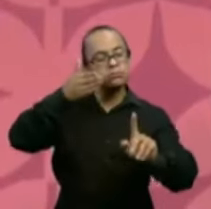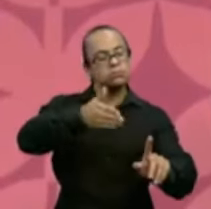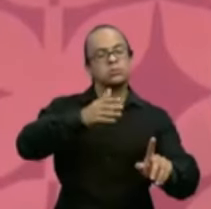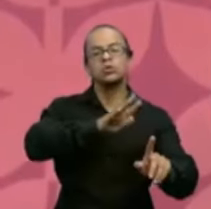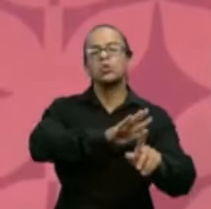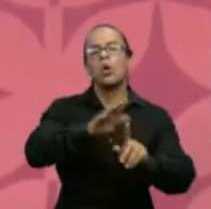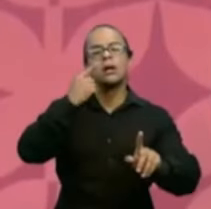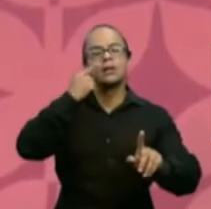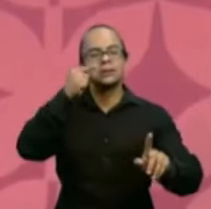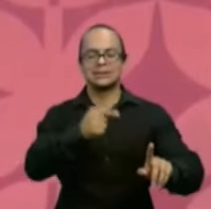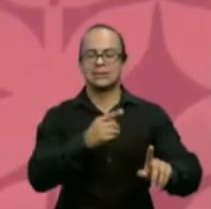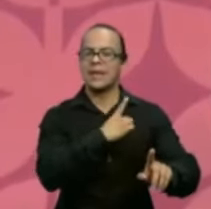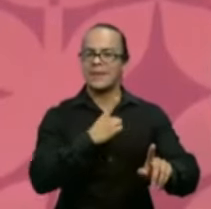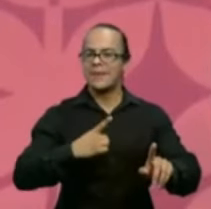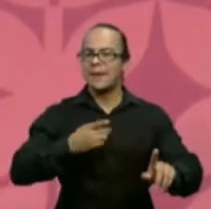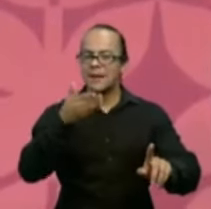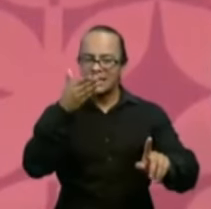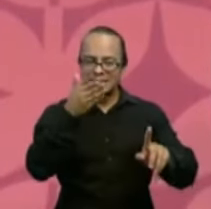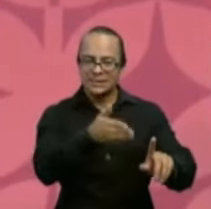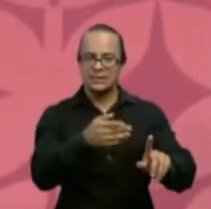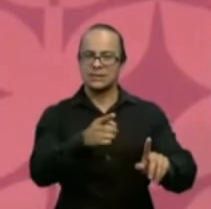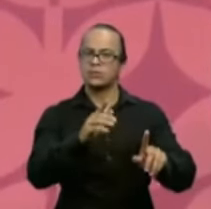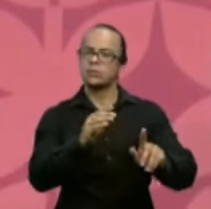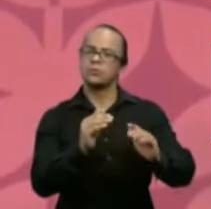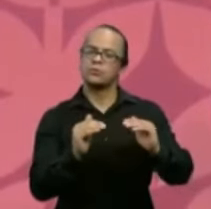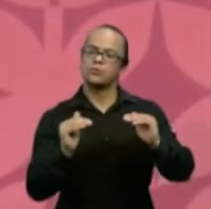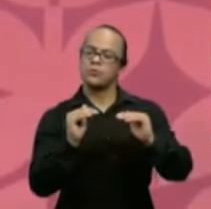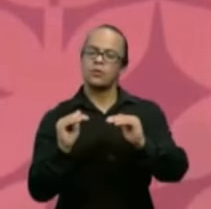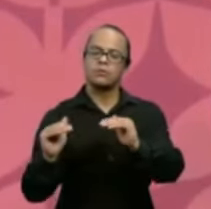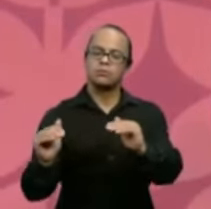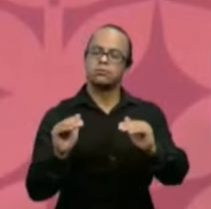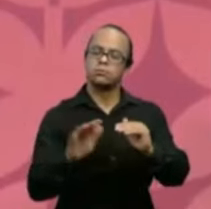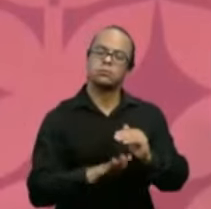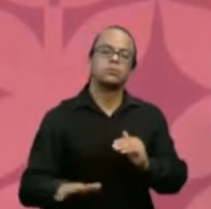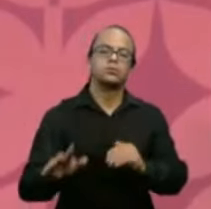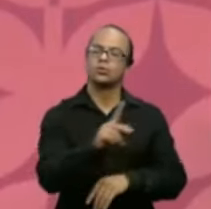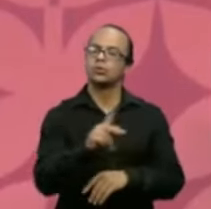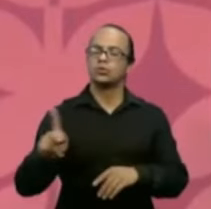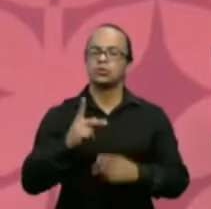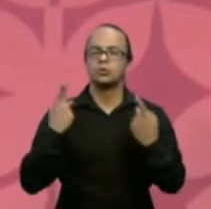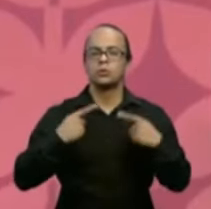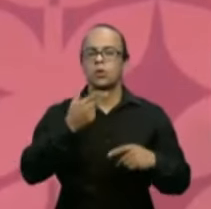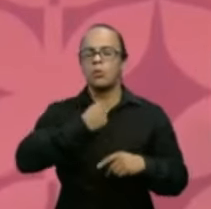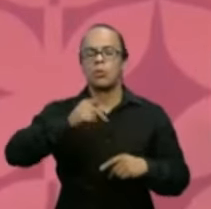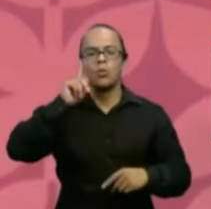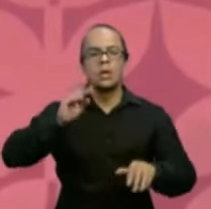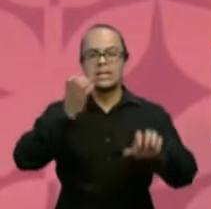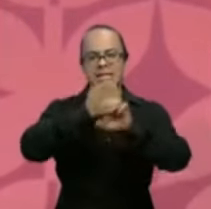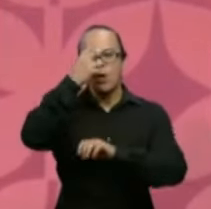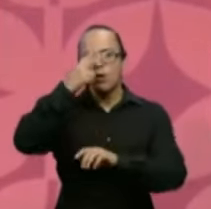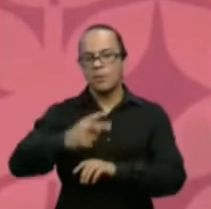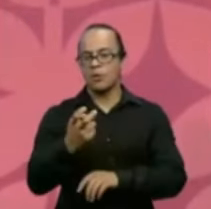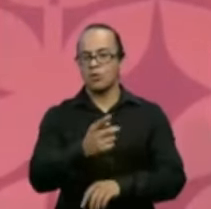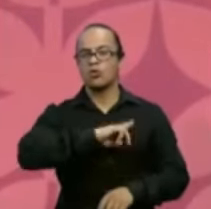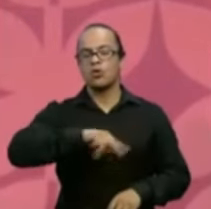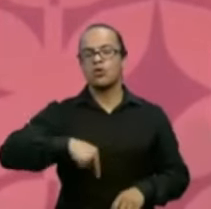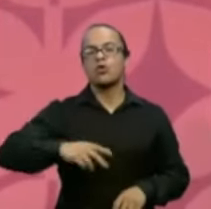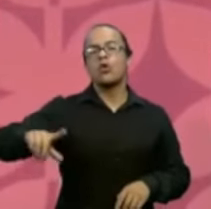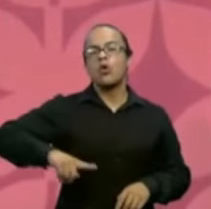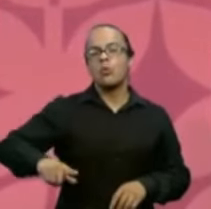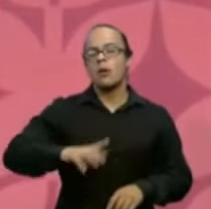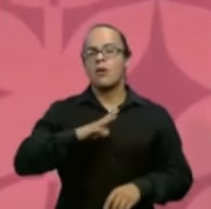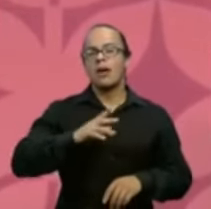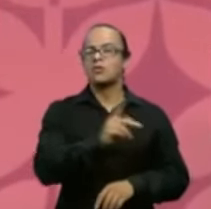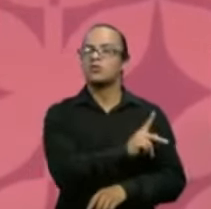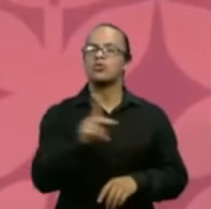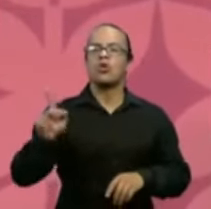de mi administración será el interés superior de las y los mexiquenses. Nuestro gobierno será un gobierno de todas y